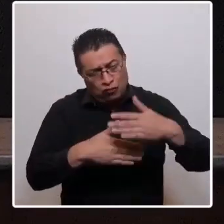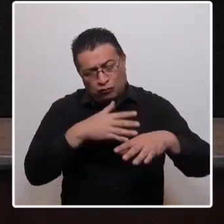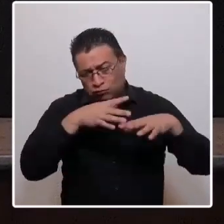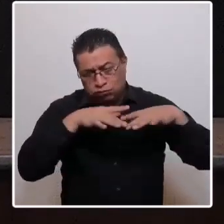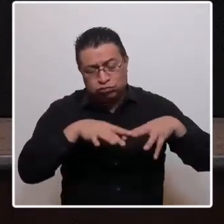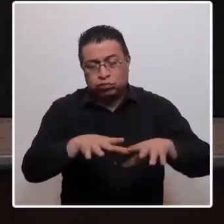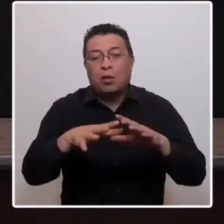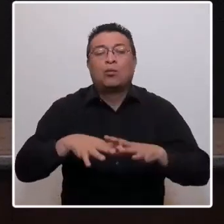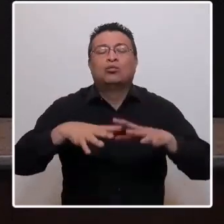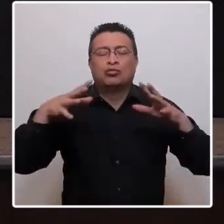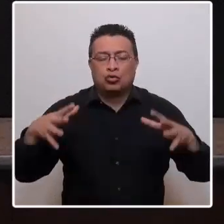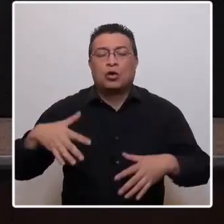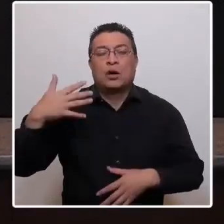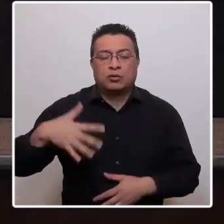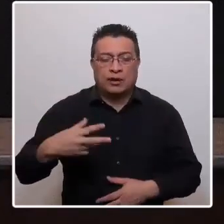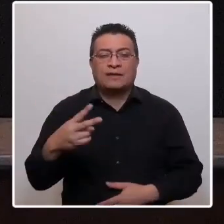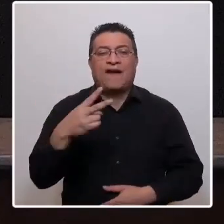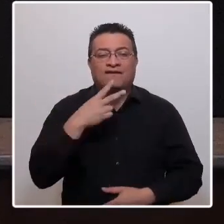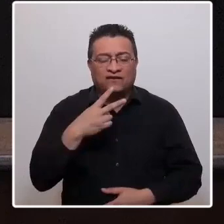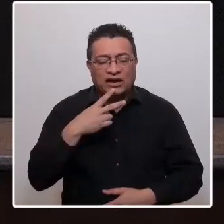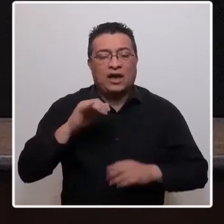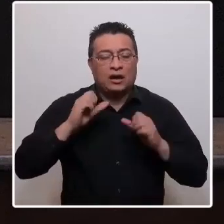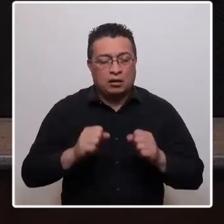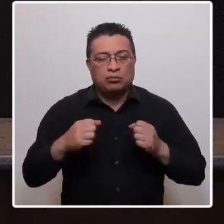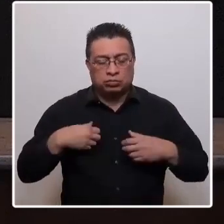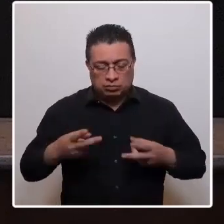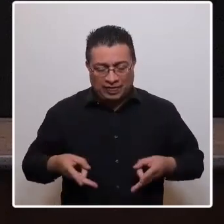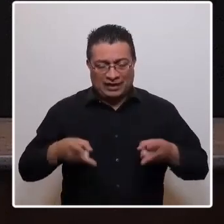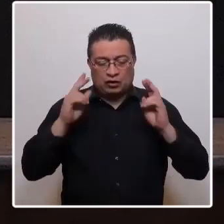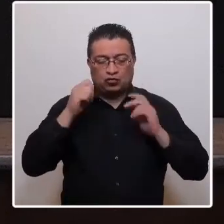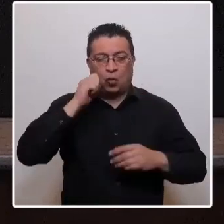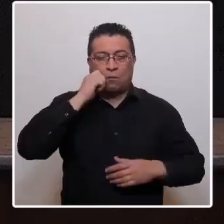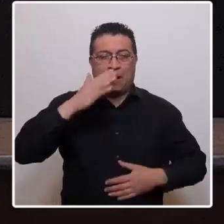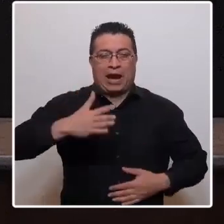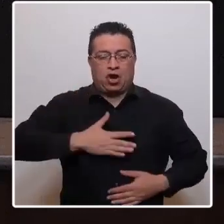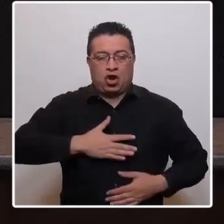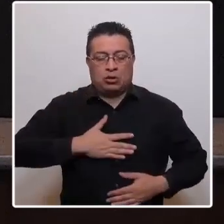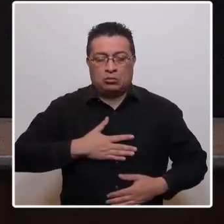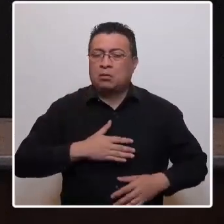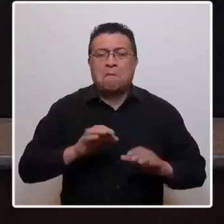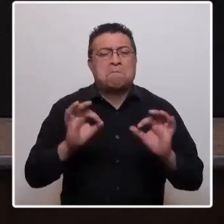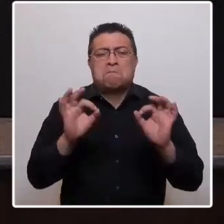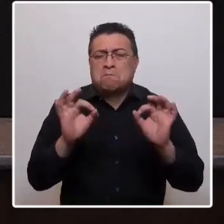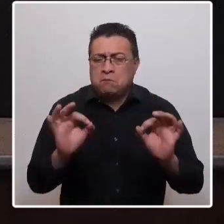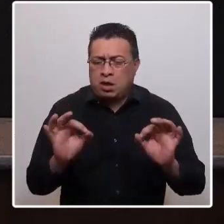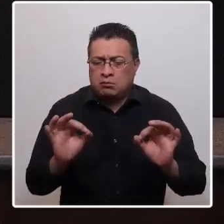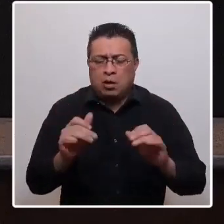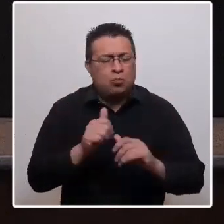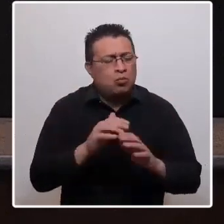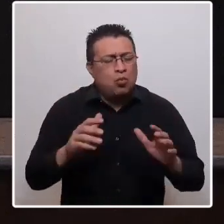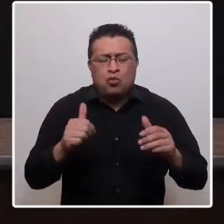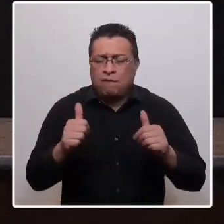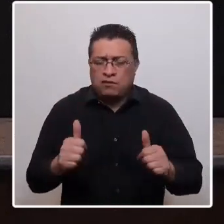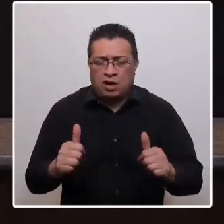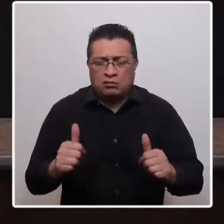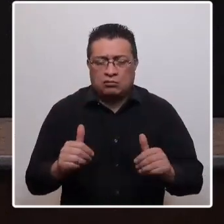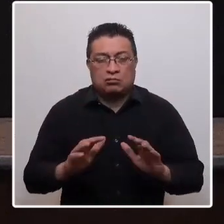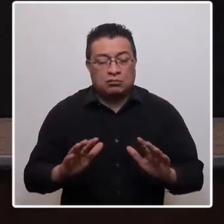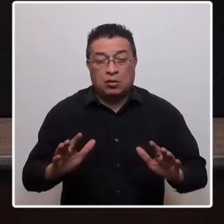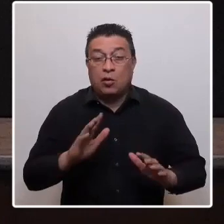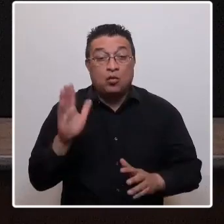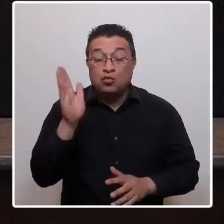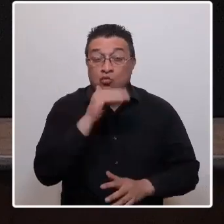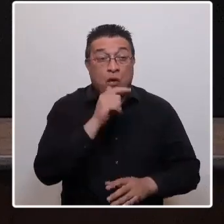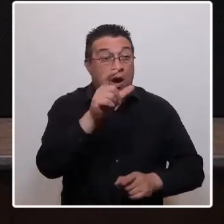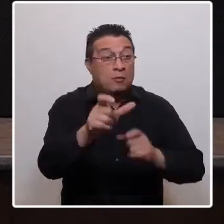son esenciales para la vida y el ejercicio del derecho humano. Excelente, excelente. No hay persona